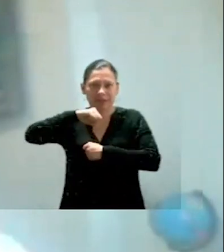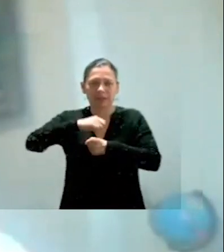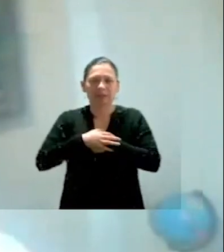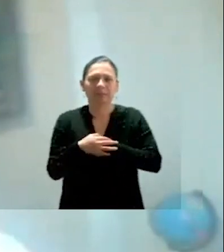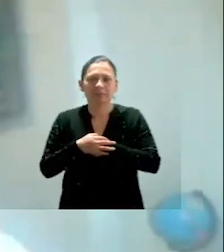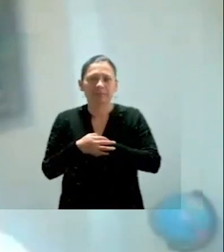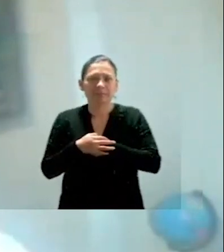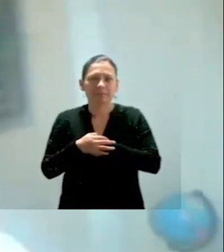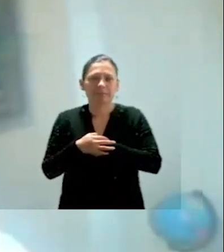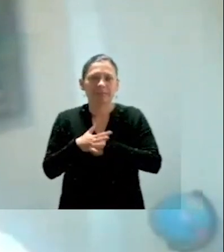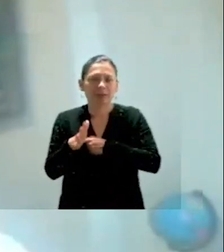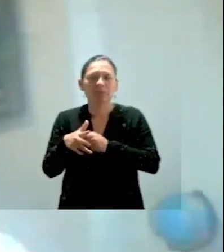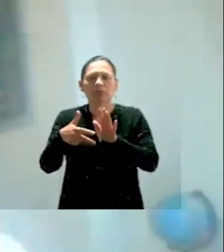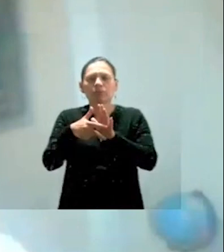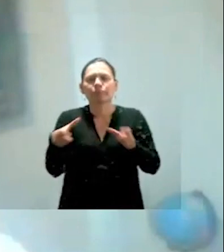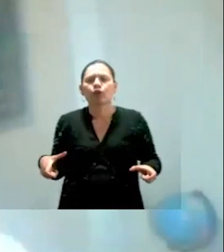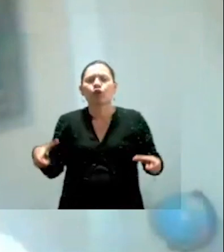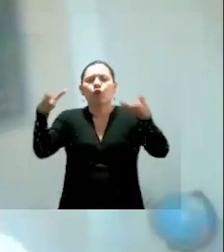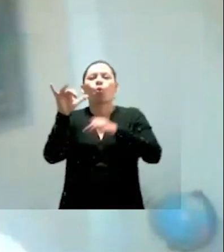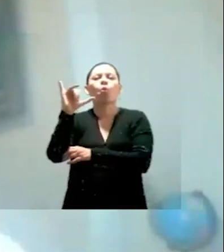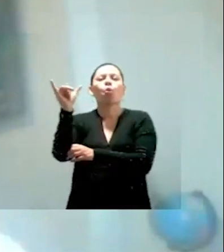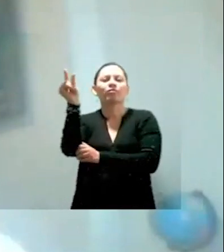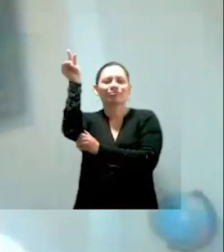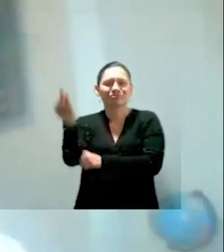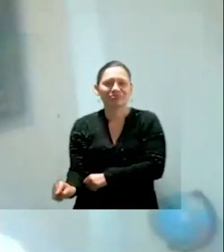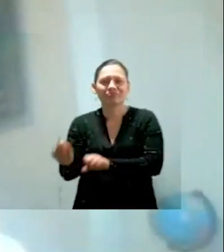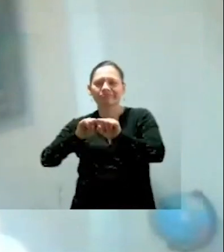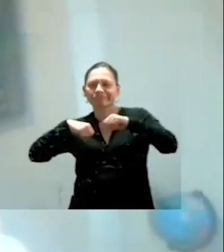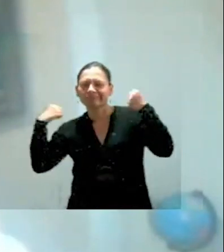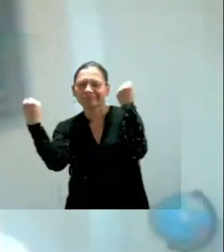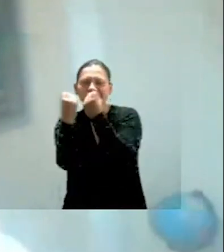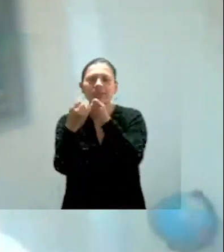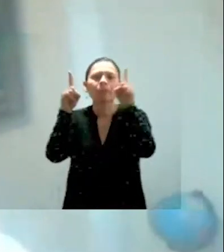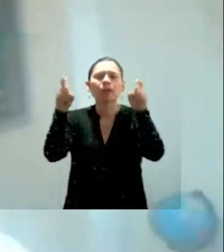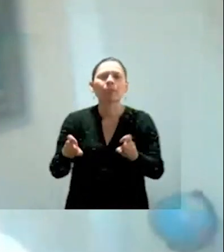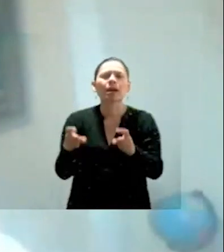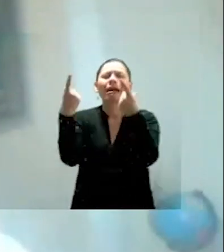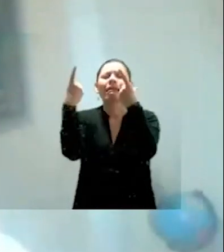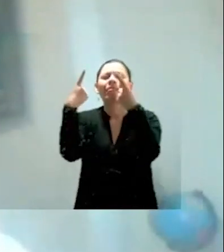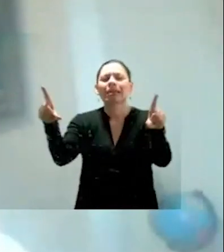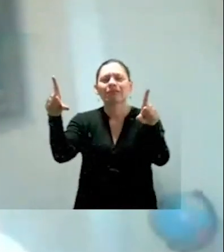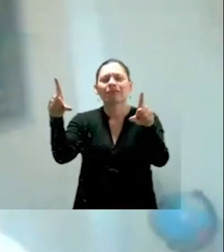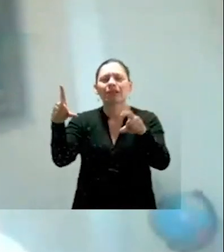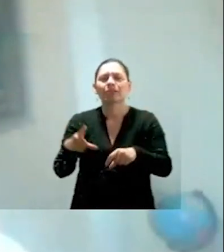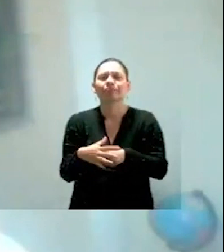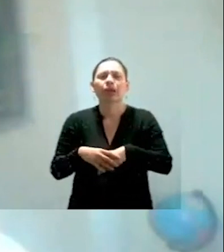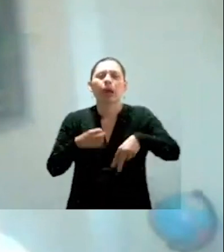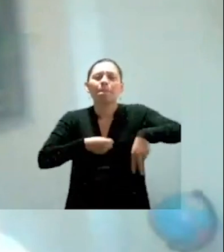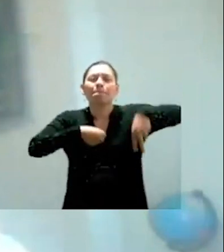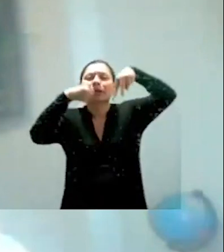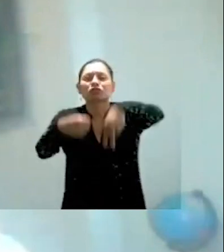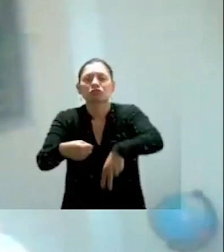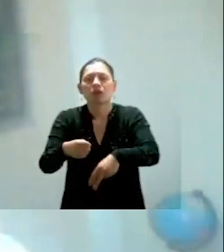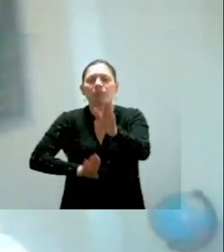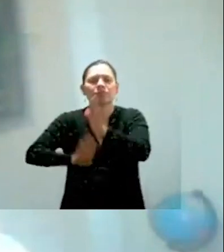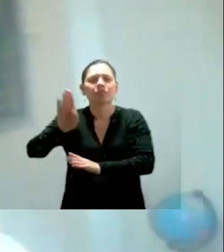el pelo largo. Eso es un escenario constitucional derivado del artículo 16, pero también hay otros escenarios constitucionales,